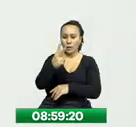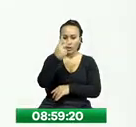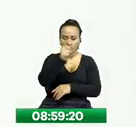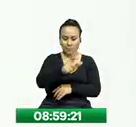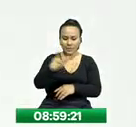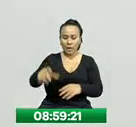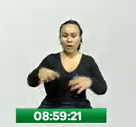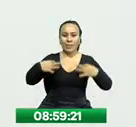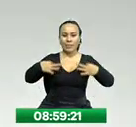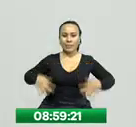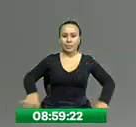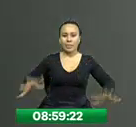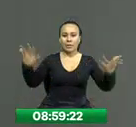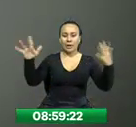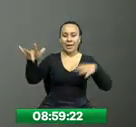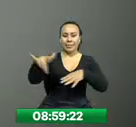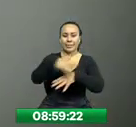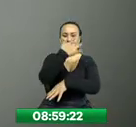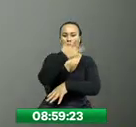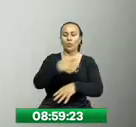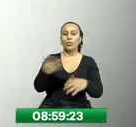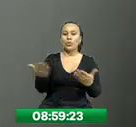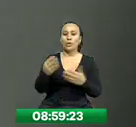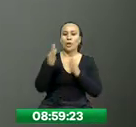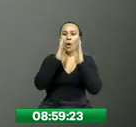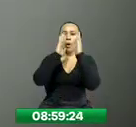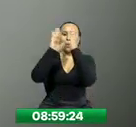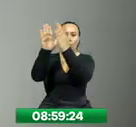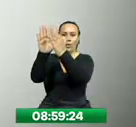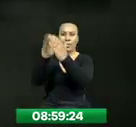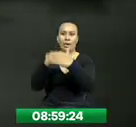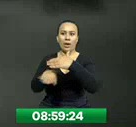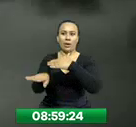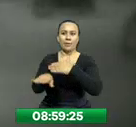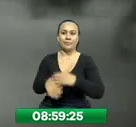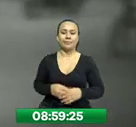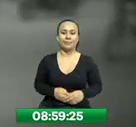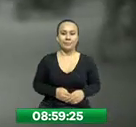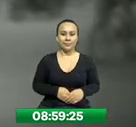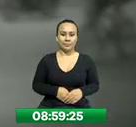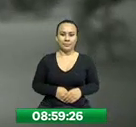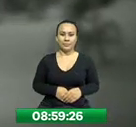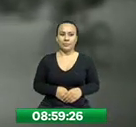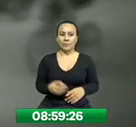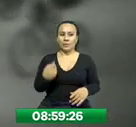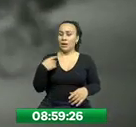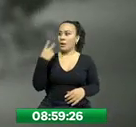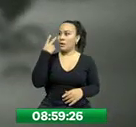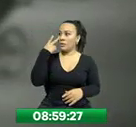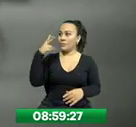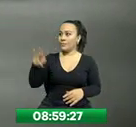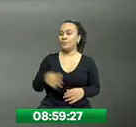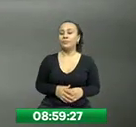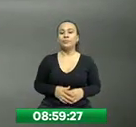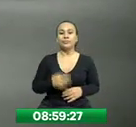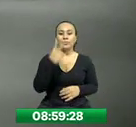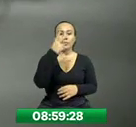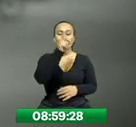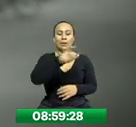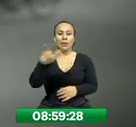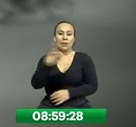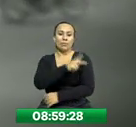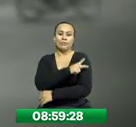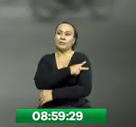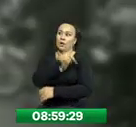sin ropa en el interior de una bodega. Los protagonistas de este video serían dos profesores de un